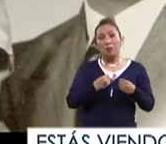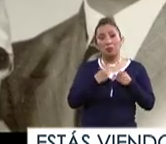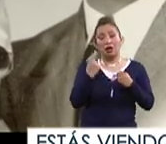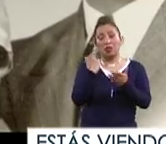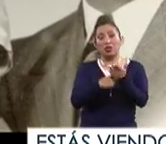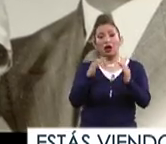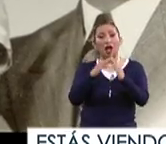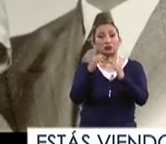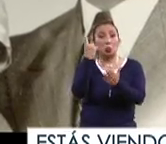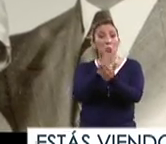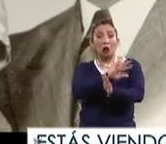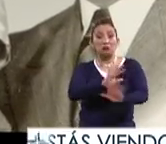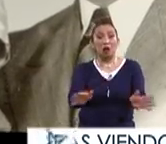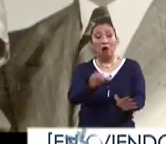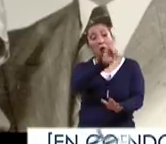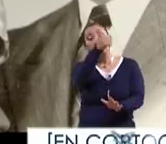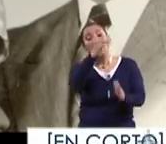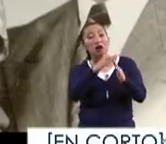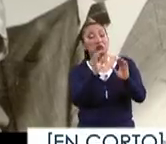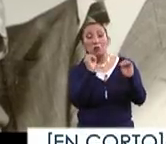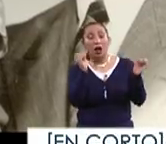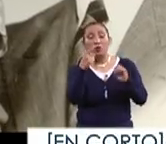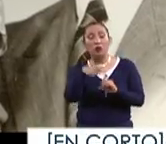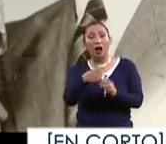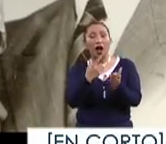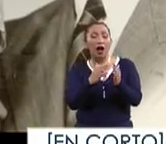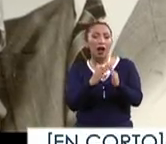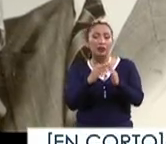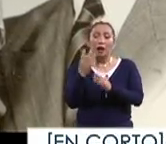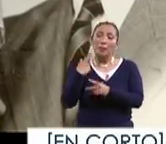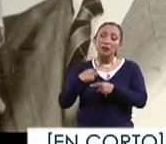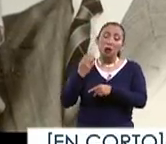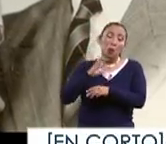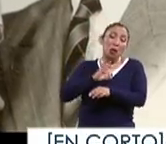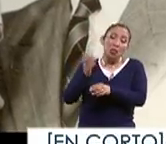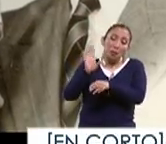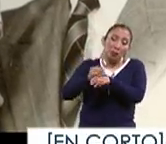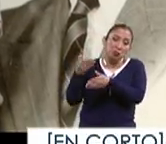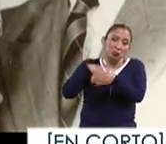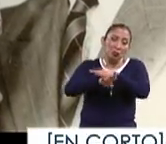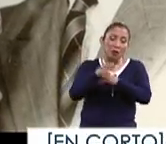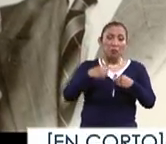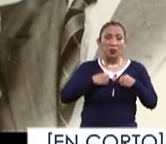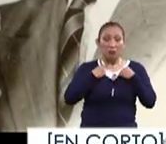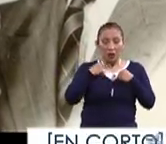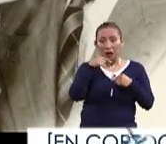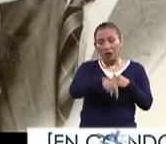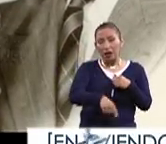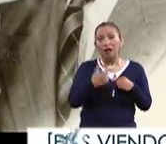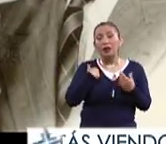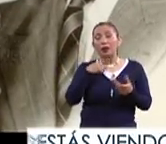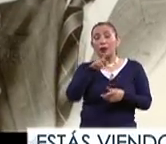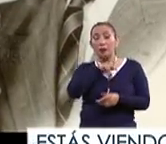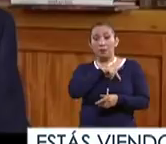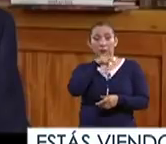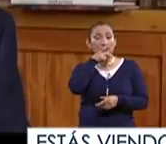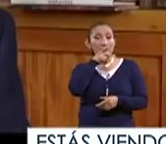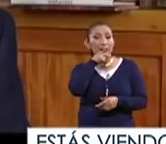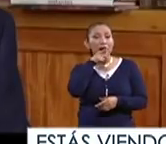les quedó, que era una casa de huéspedes. Mi padre fue huérfano de la